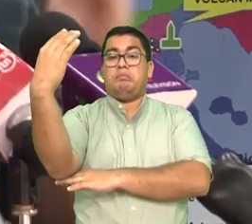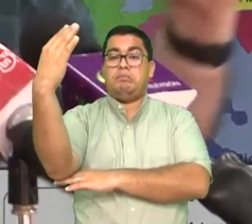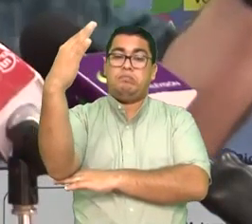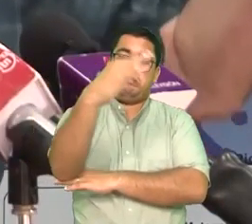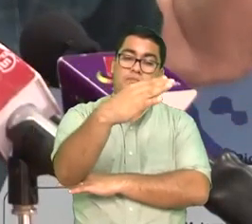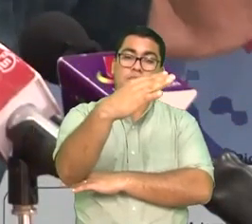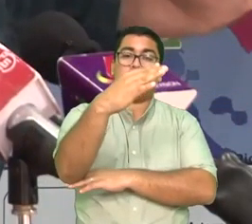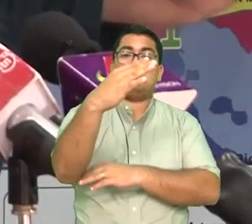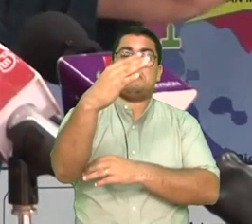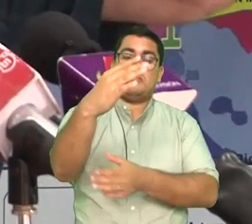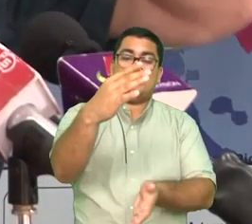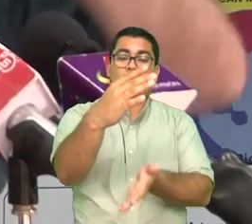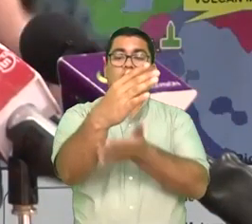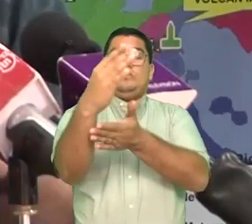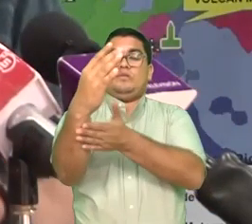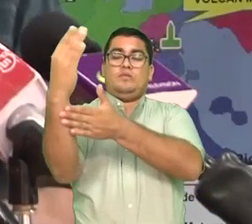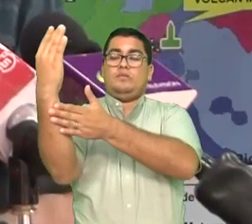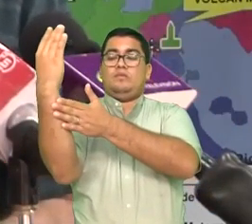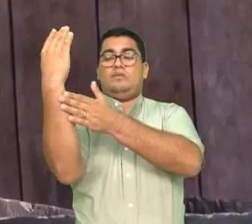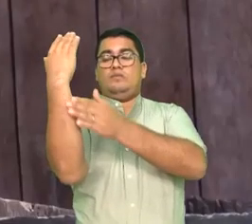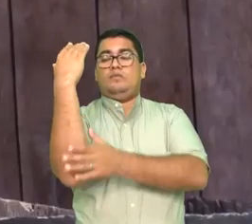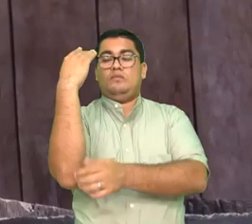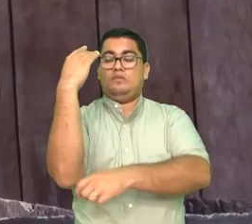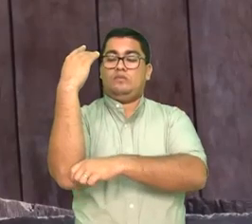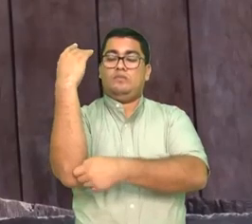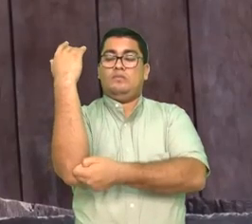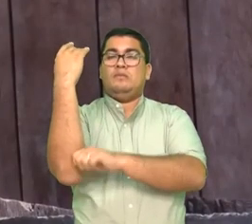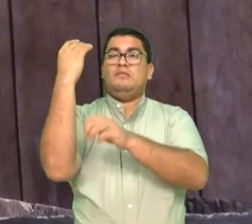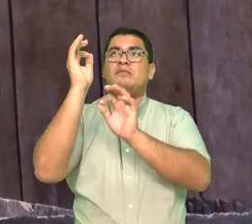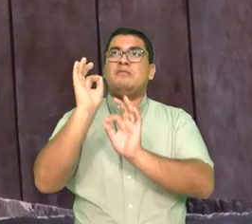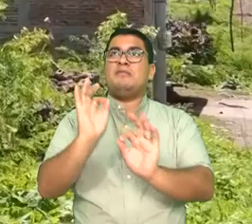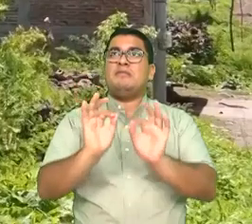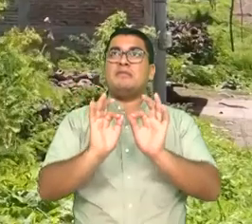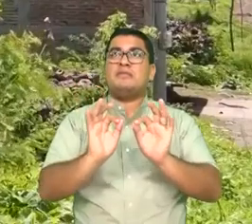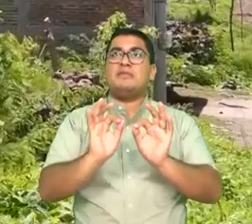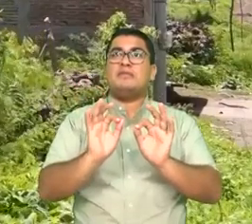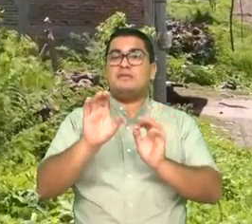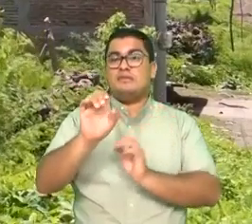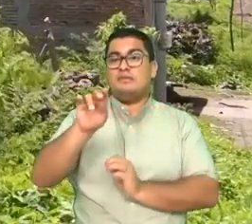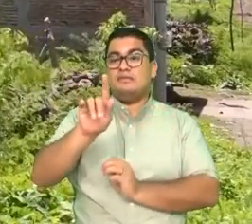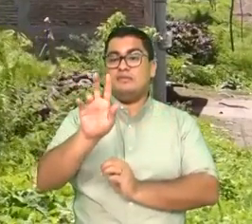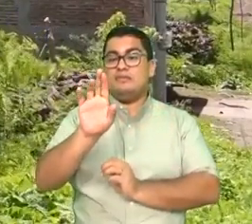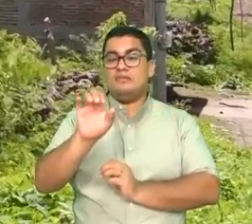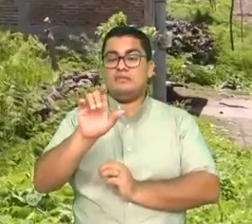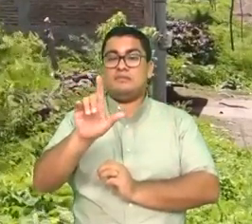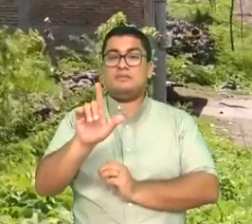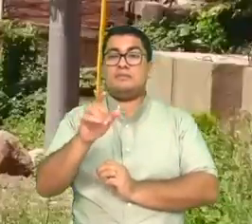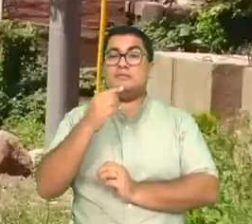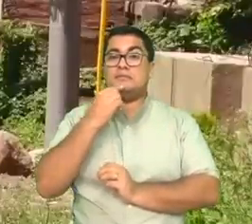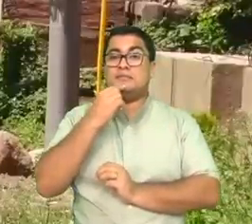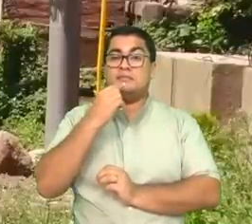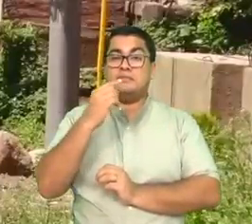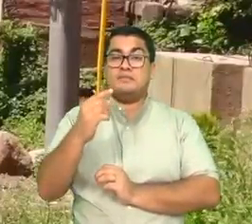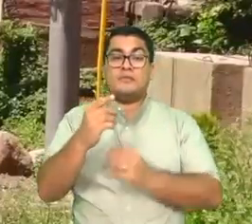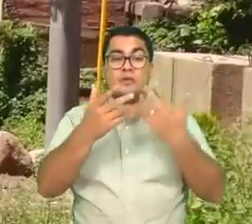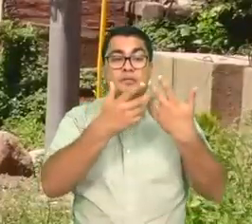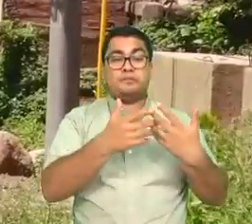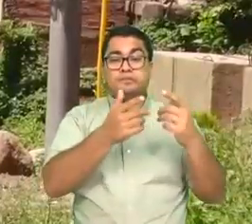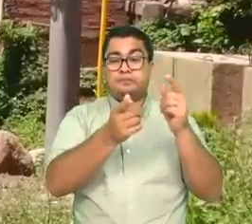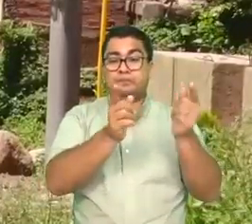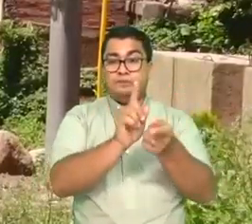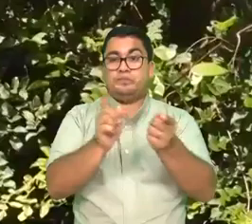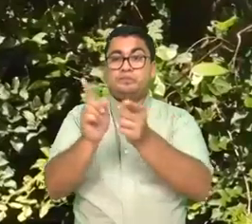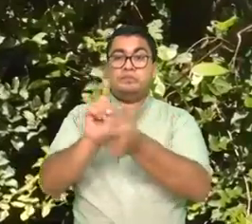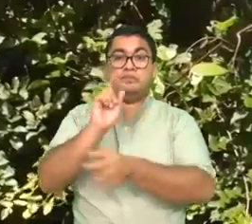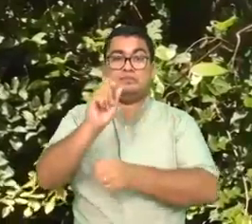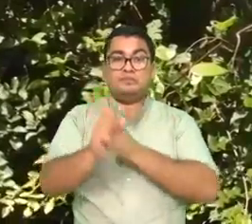pero eso simplemente ya los están enderezando. Según el titular de Enatrel, las estructuras que se han venido sustituyendo en el transcurso de